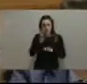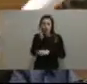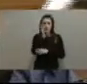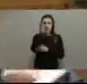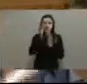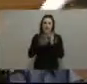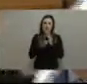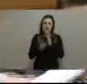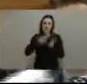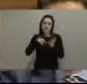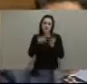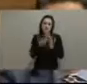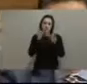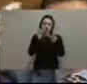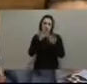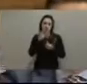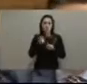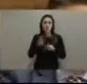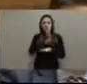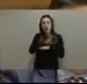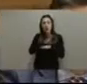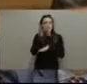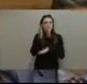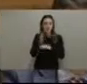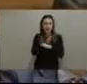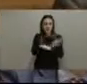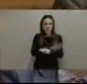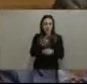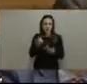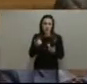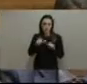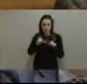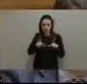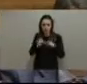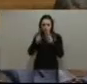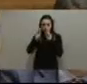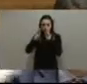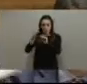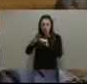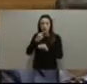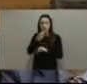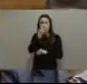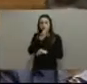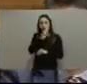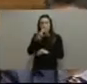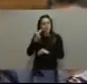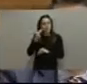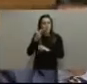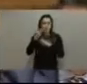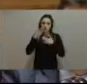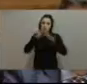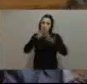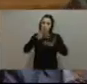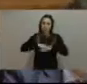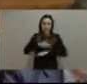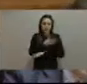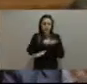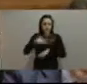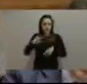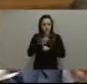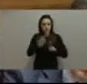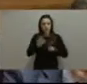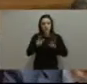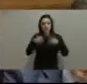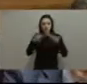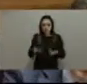educativo, porque la anterior consejera, su predecesora, no quiso cumplir con su palabra y hacer las grandes obras pendientes que había en nuestra región.